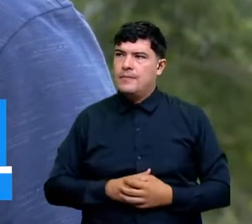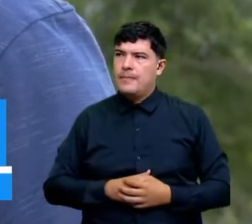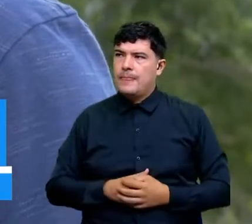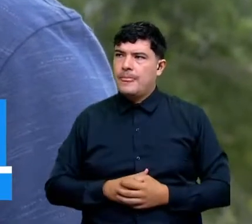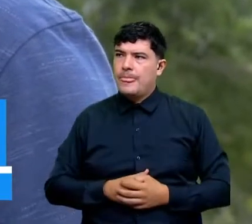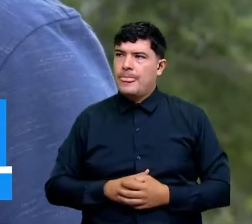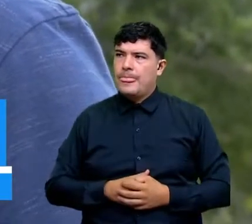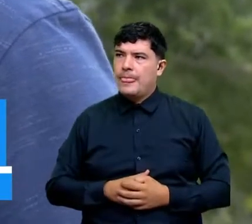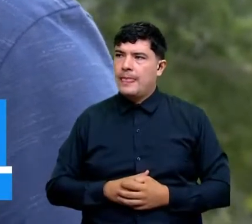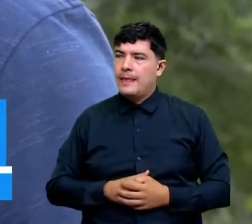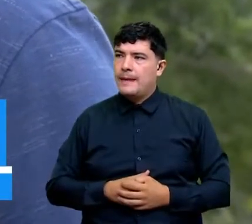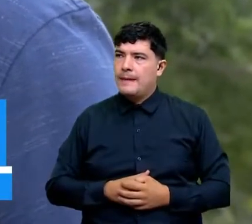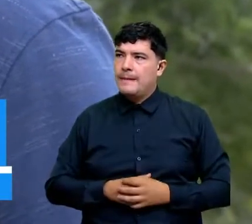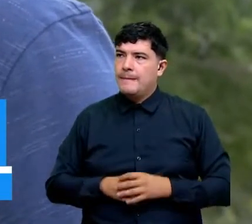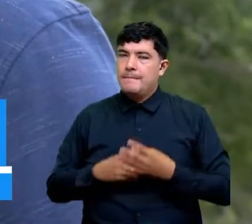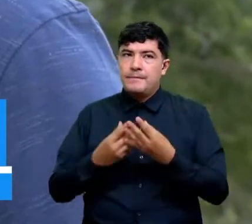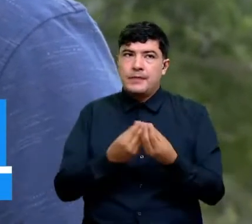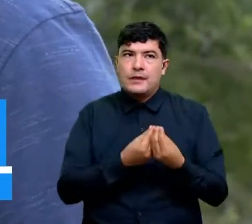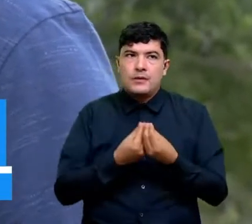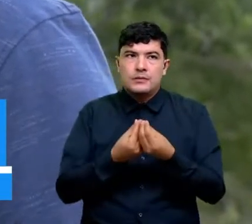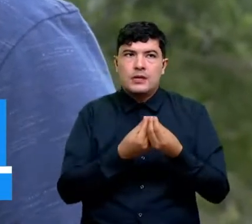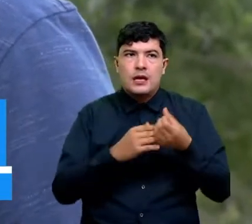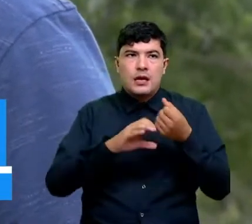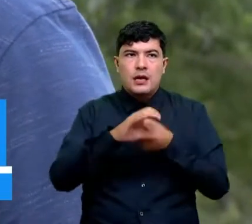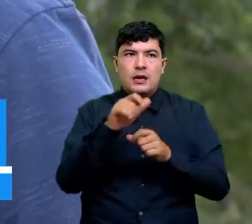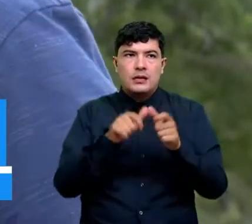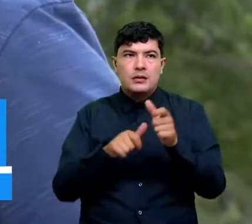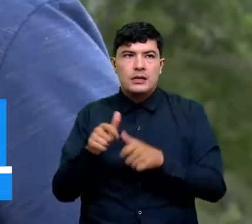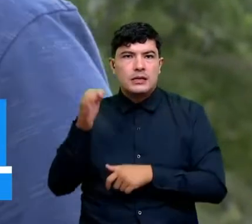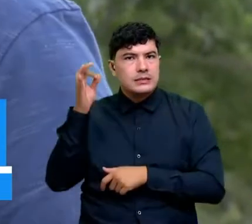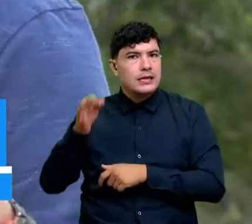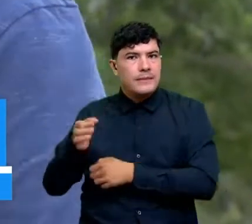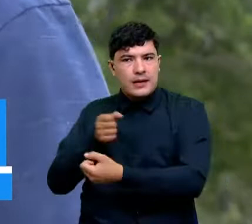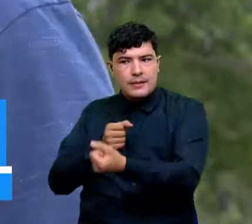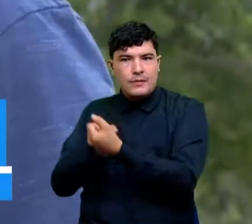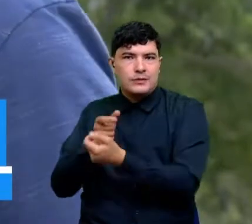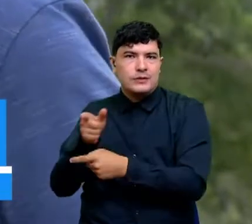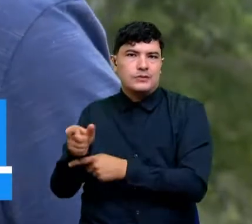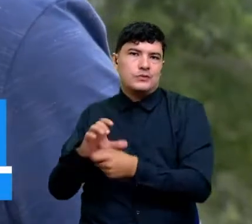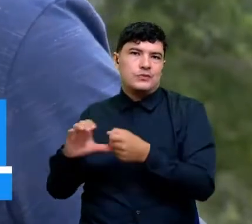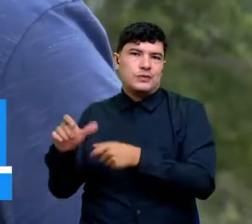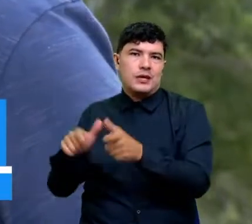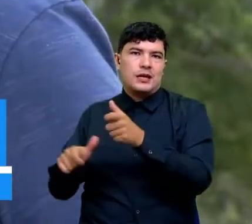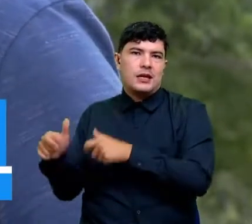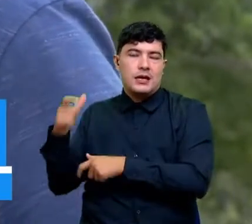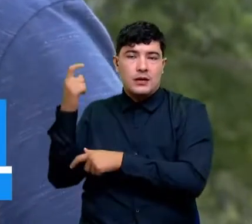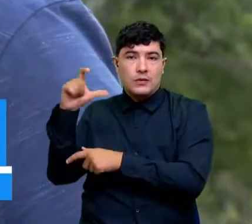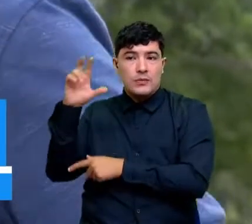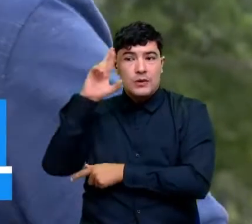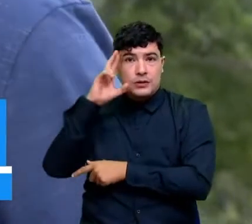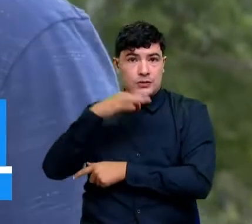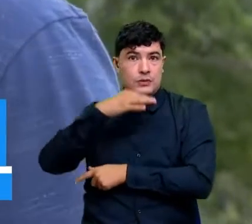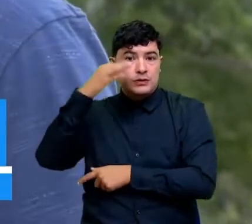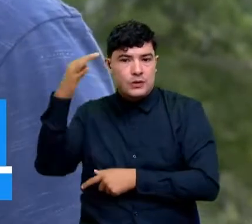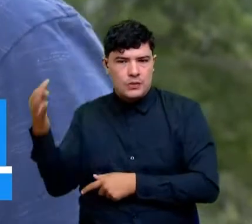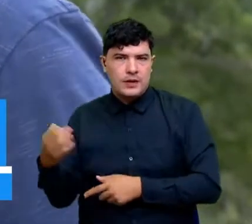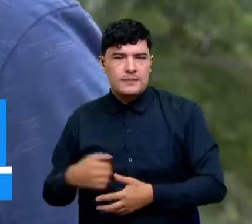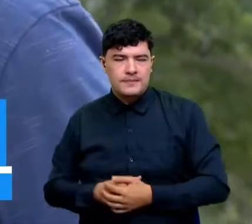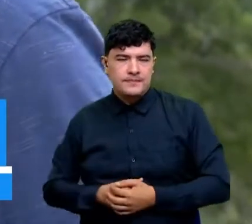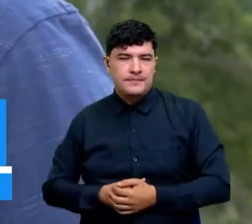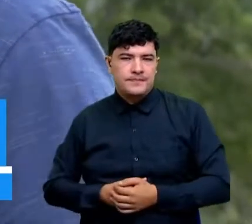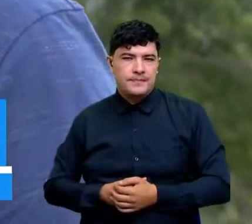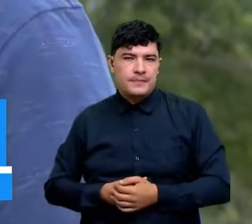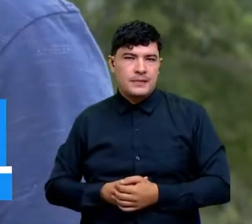como concejales de la ciudad siempre hemos estado apoyando a la ciudadanía cucuteña, porque creo que para eso la ciudadanía nos elige a nosotros. Y como usted lo